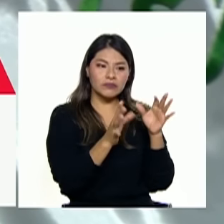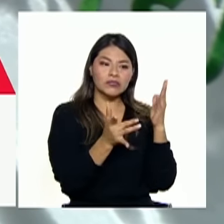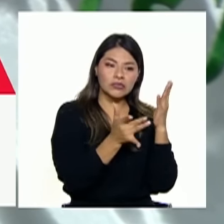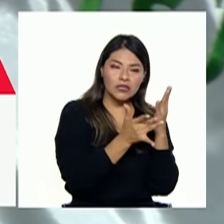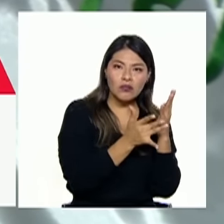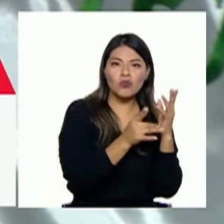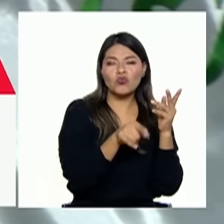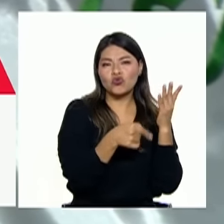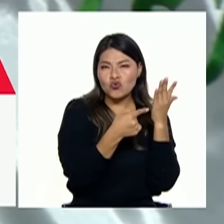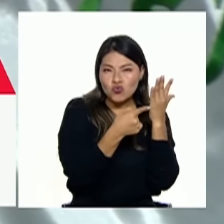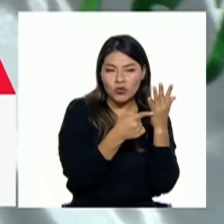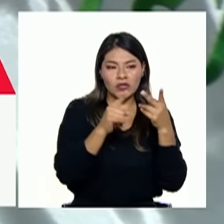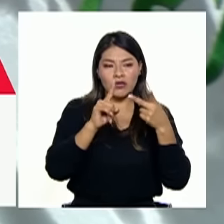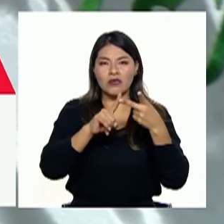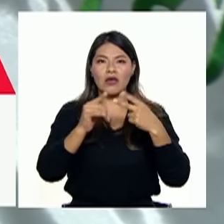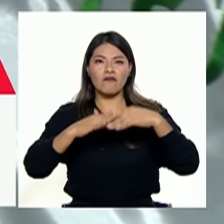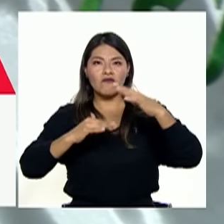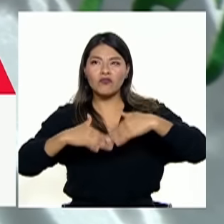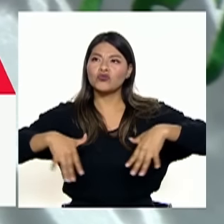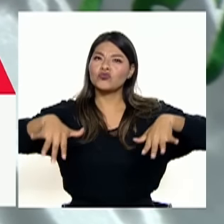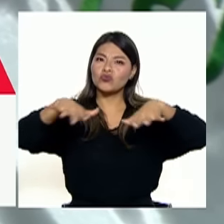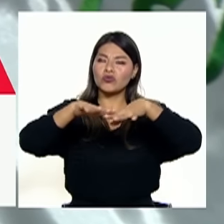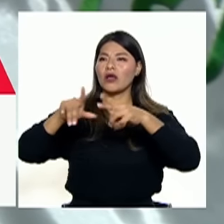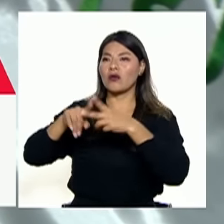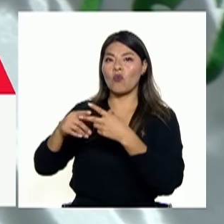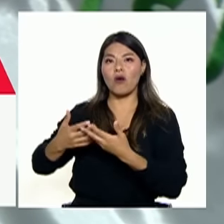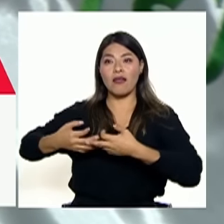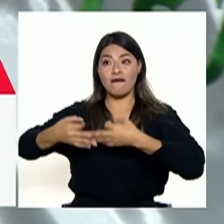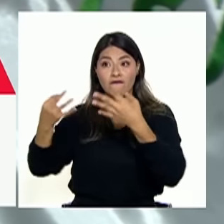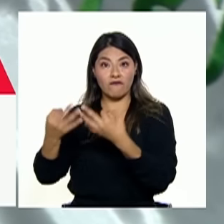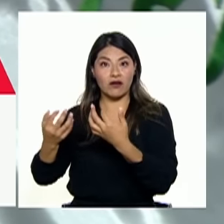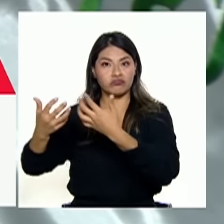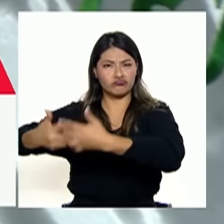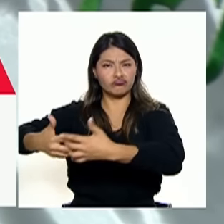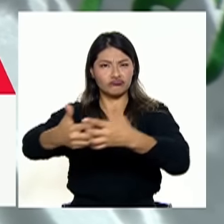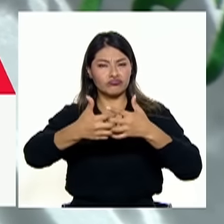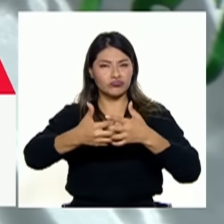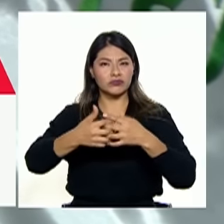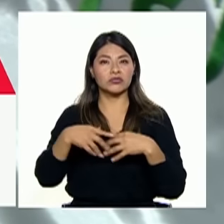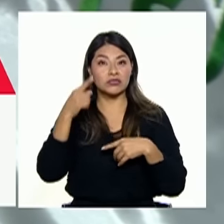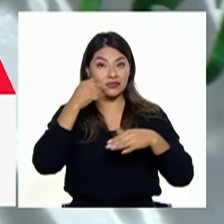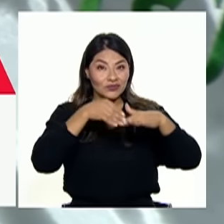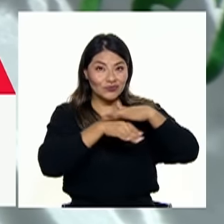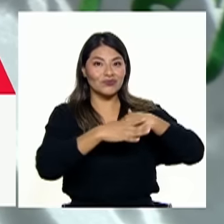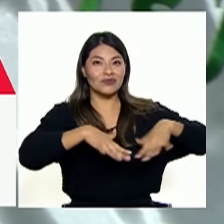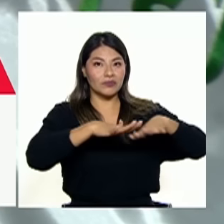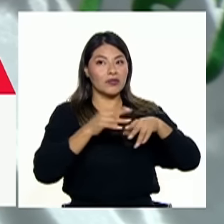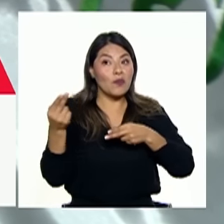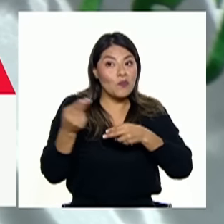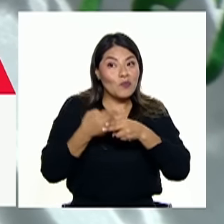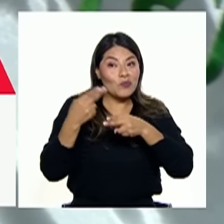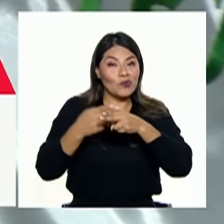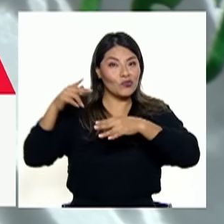infraestructura y equipamiento moderno. También se encuentra preparándose en la industria naval, militar y aeroespacial para brindar